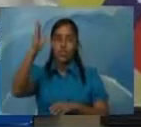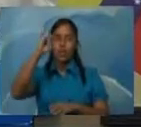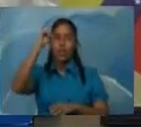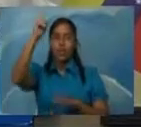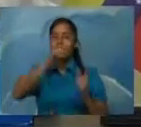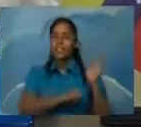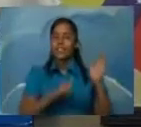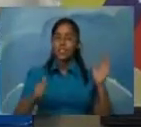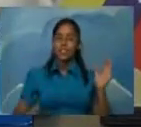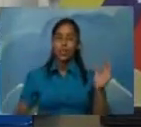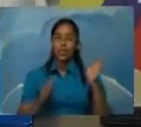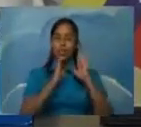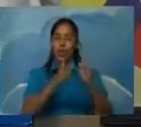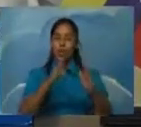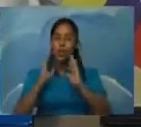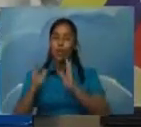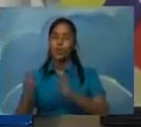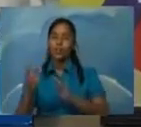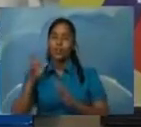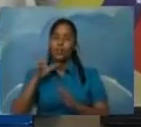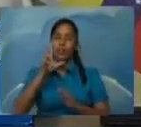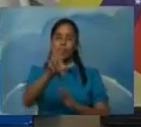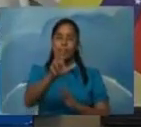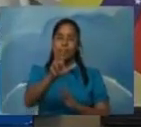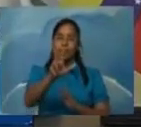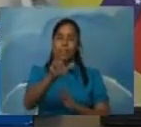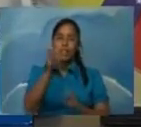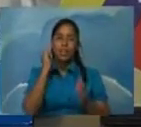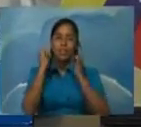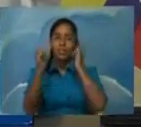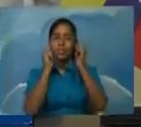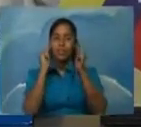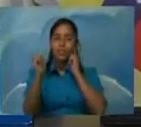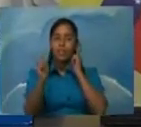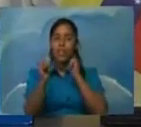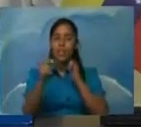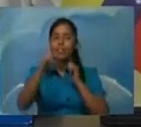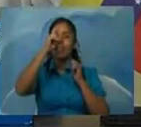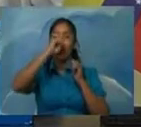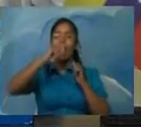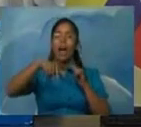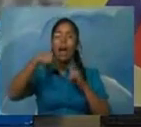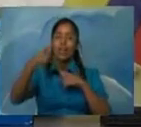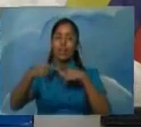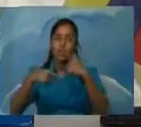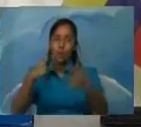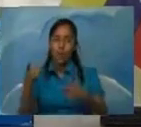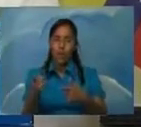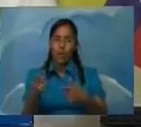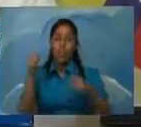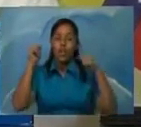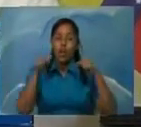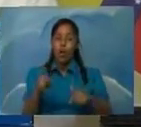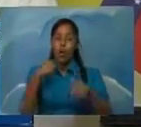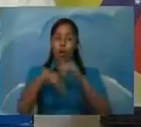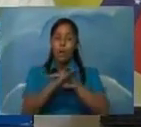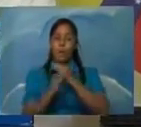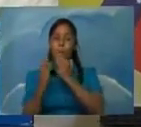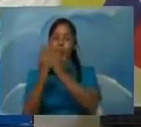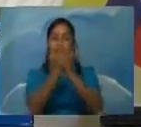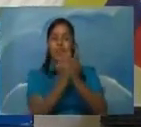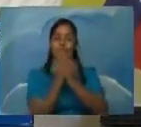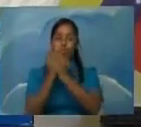Señor le ordenó tres fiestas anuales. Hoy vamos a